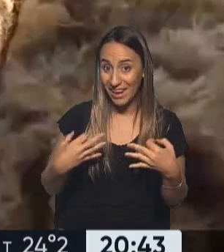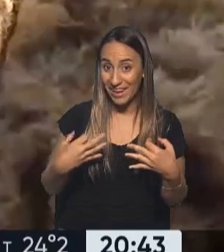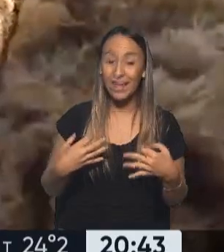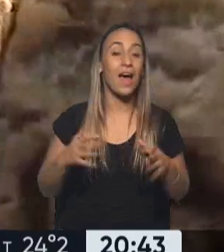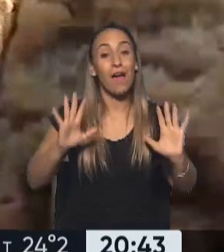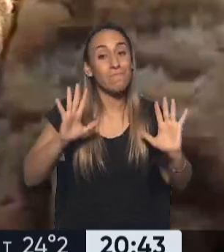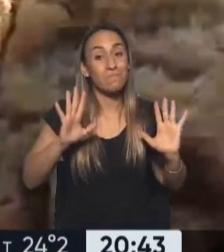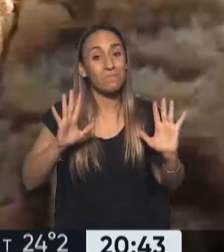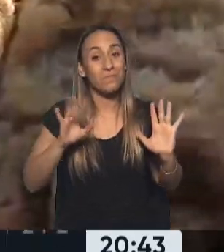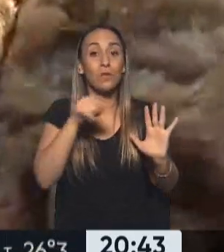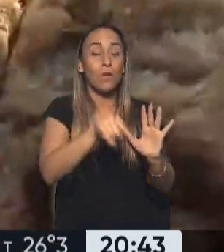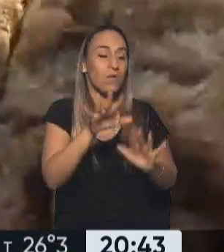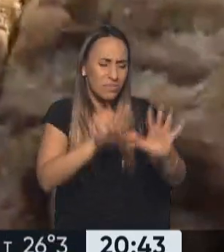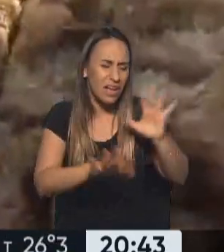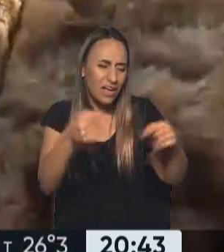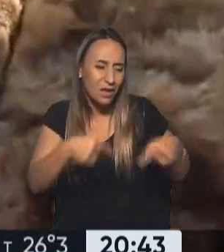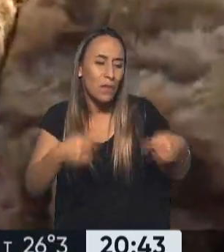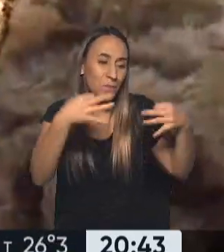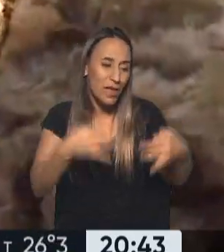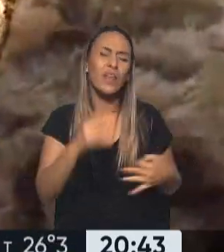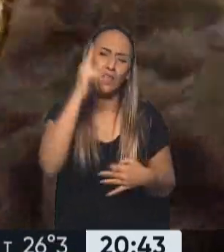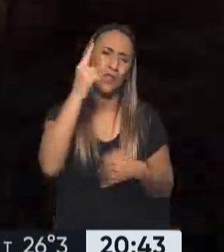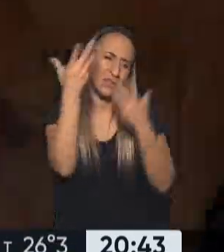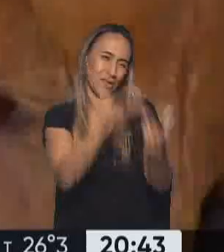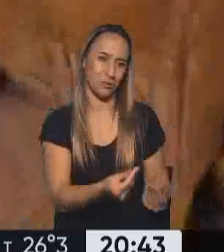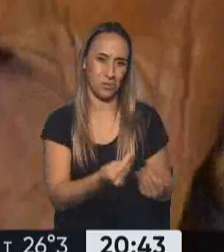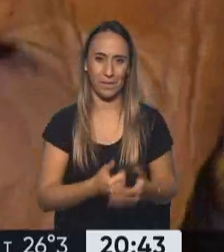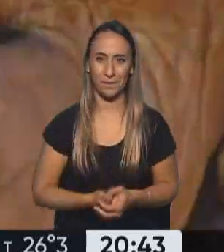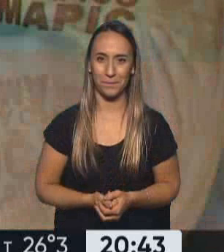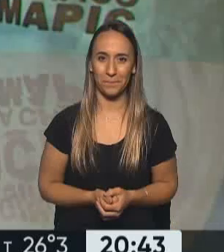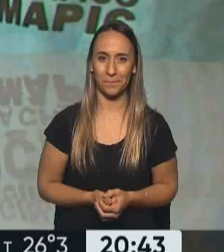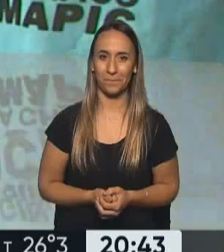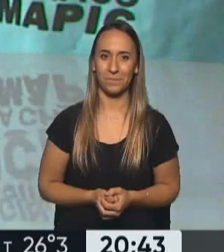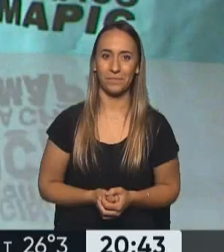si hace algo, bueno, Dios te va a ayudar.